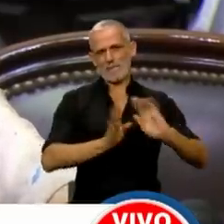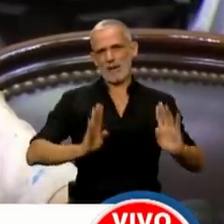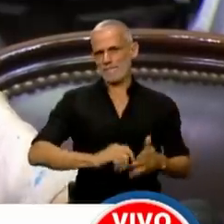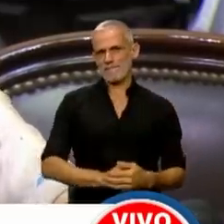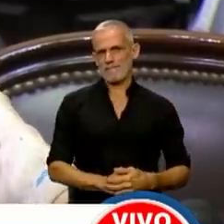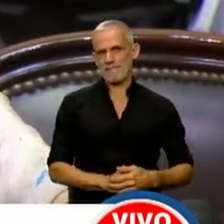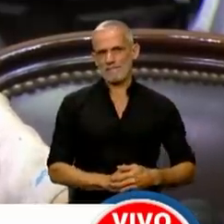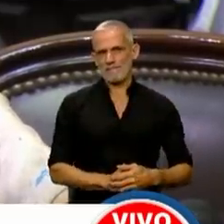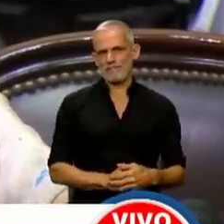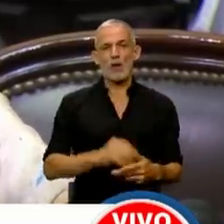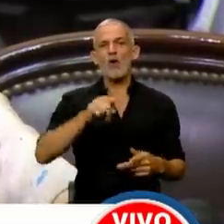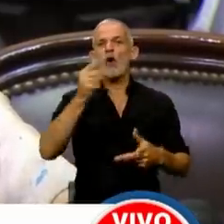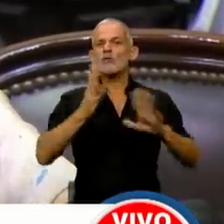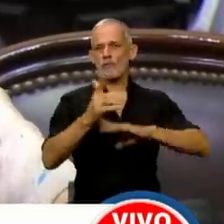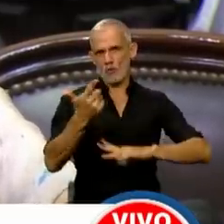hay más